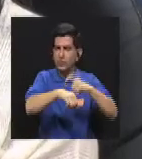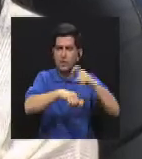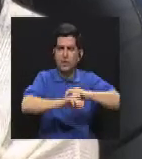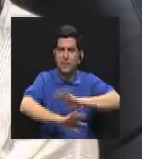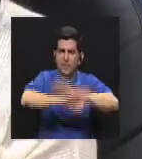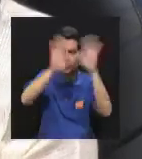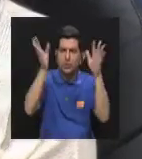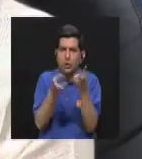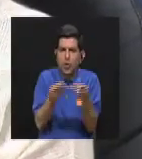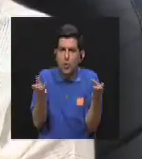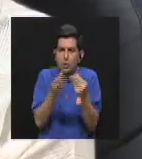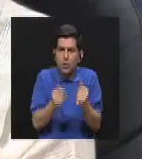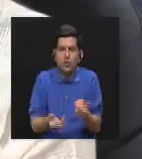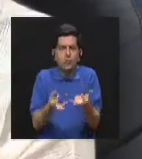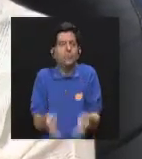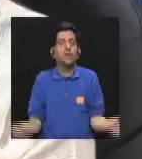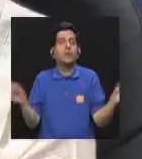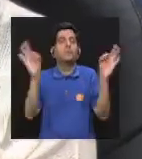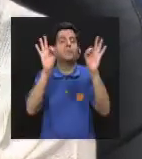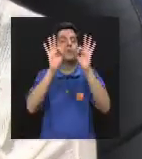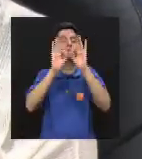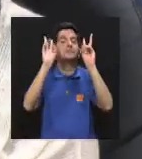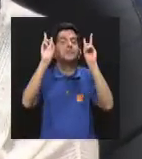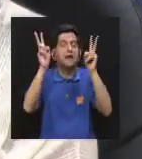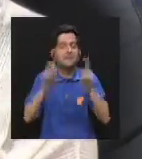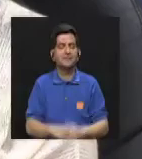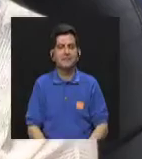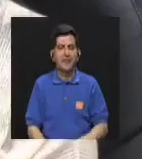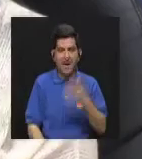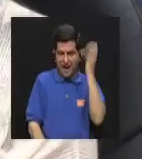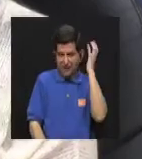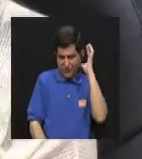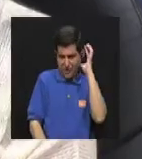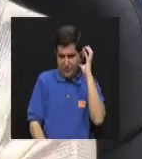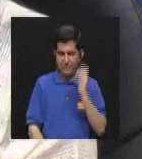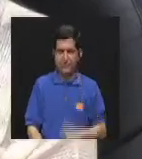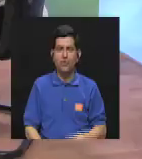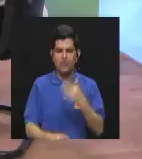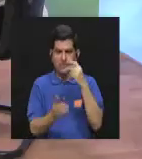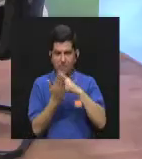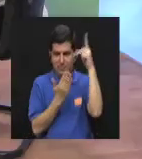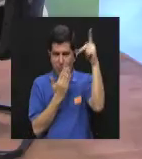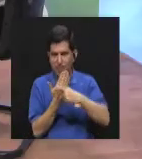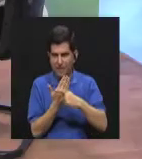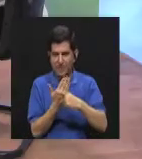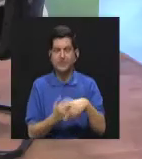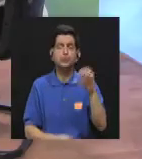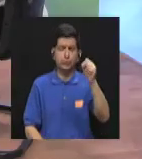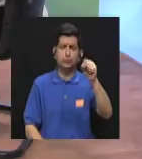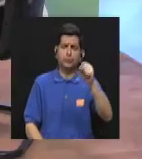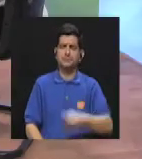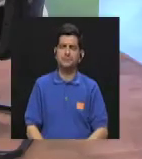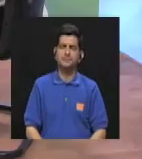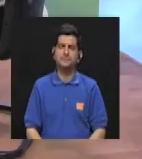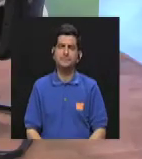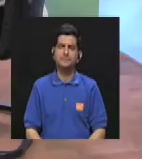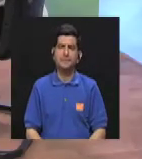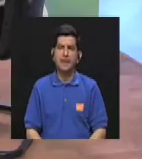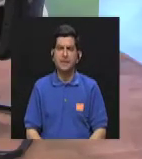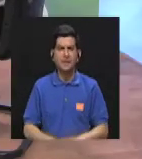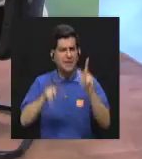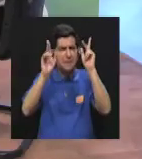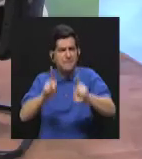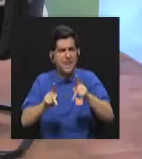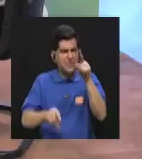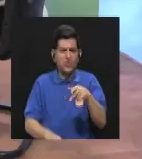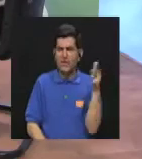el producto estrella, por llamarlo de alguna manera, era la producción radiofónica, en este caso, la producción de audio. Sí. Entonces, ¿cómo hace la persona